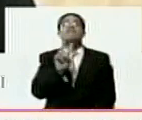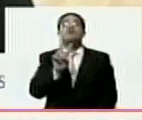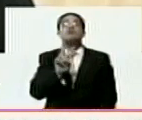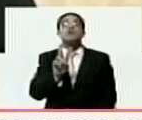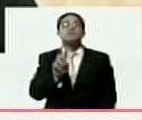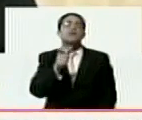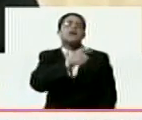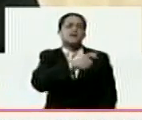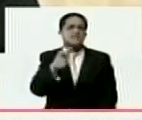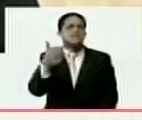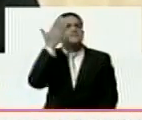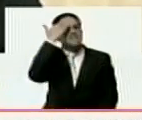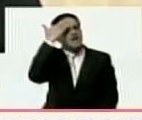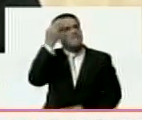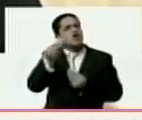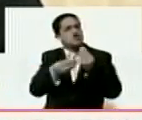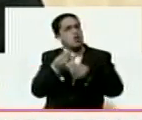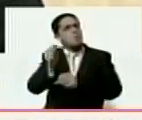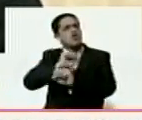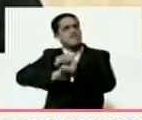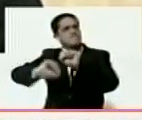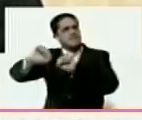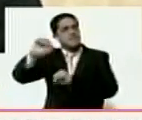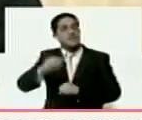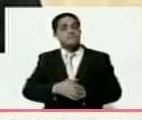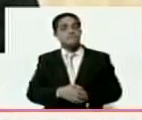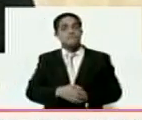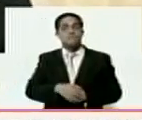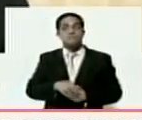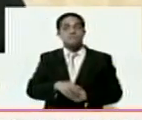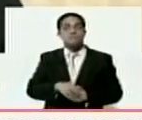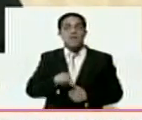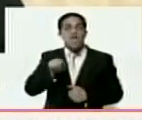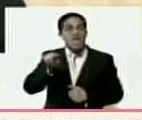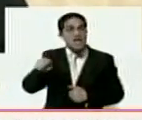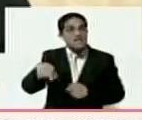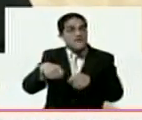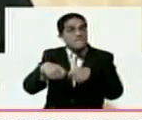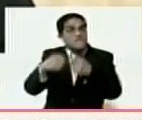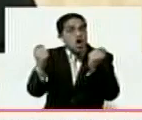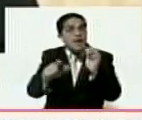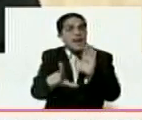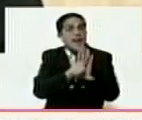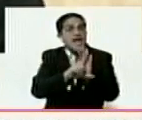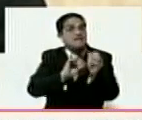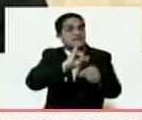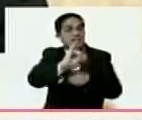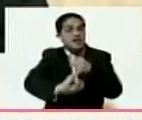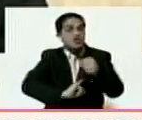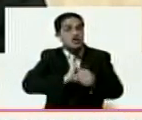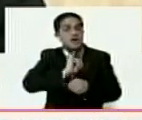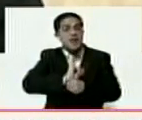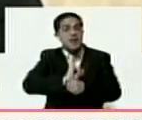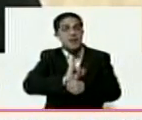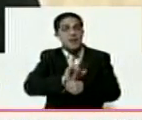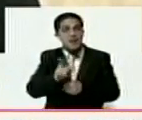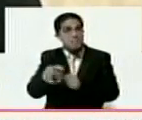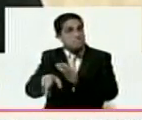sabrá defenderse. Si esa violación permanente al derecho internacional se